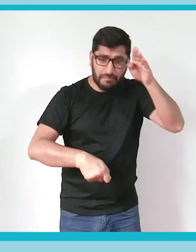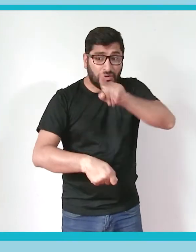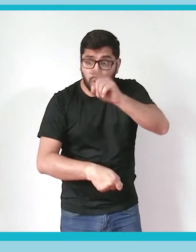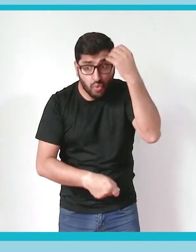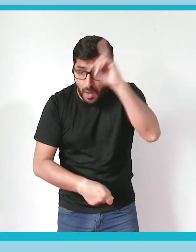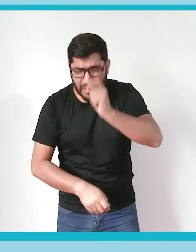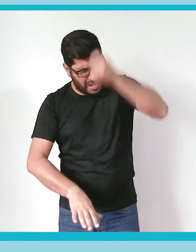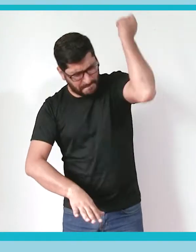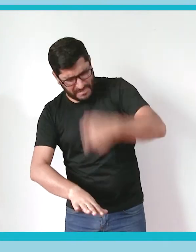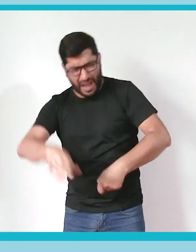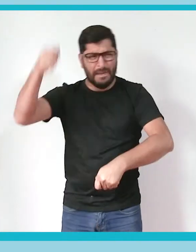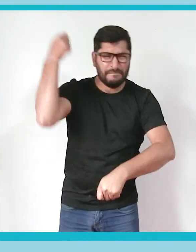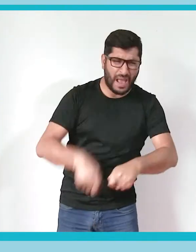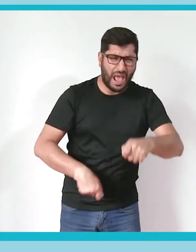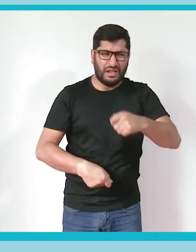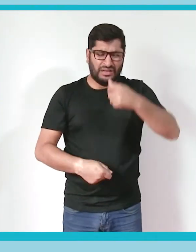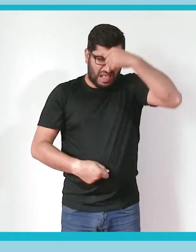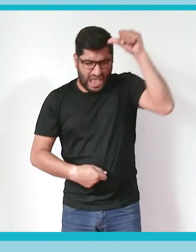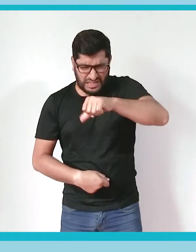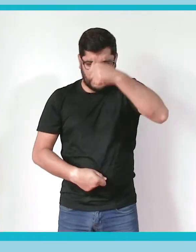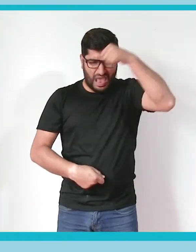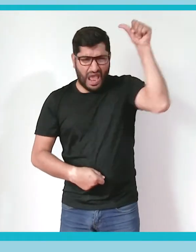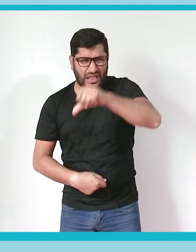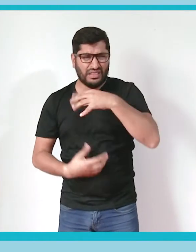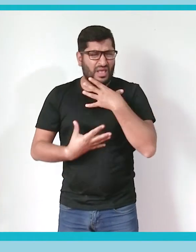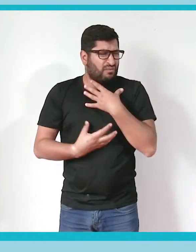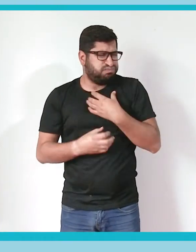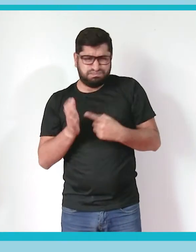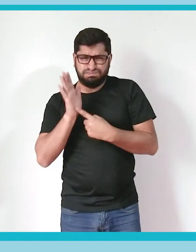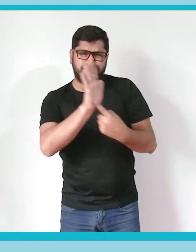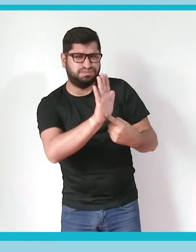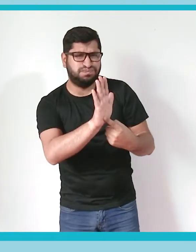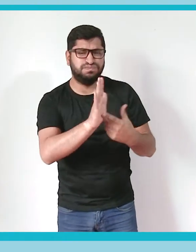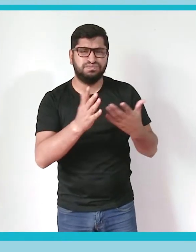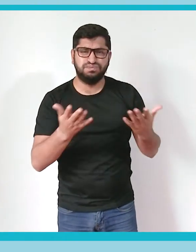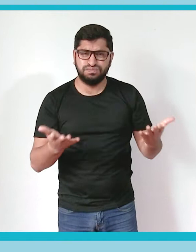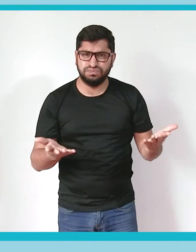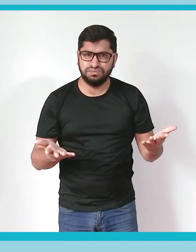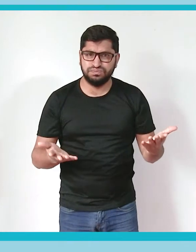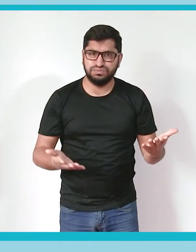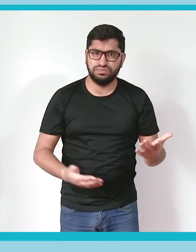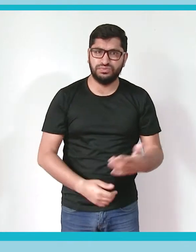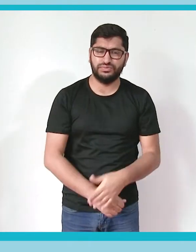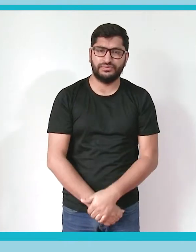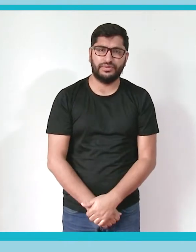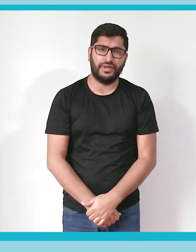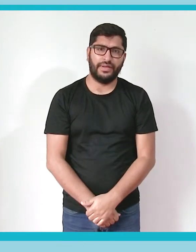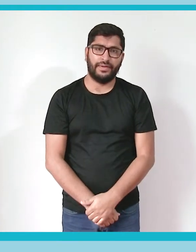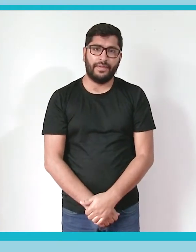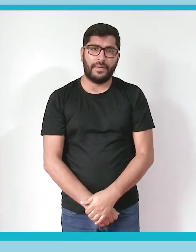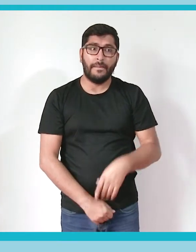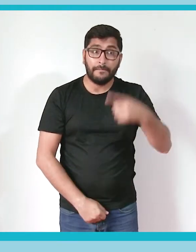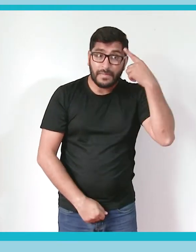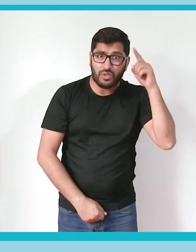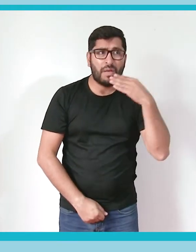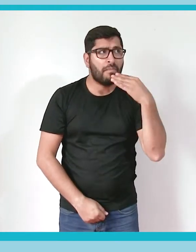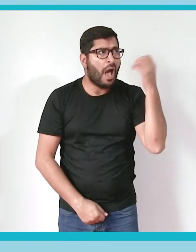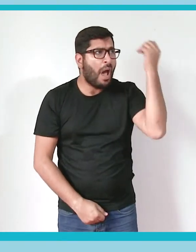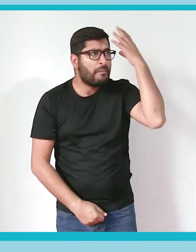no aprendíamos el castellano. Nos castigaban, nos colocaban en la pared con los porotos aquí en la